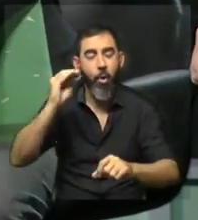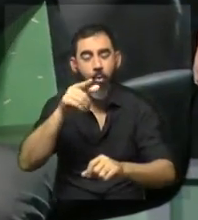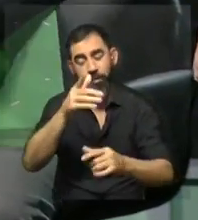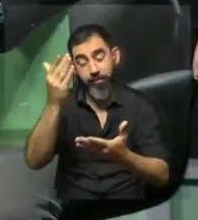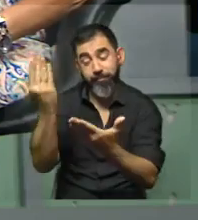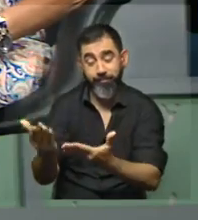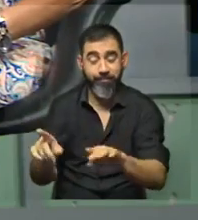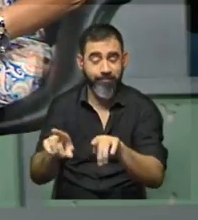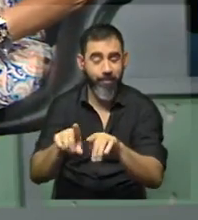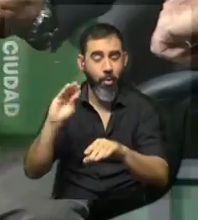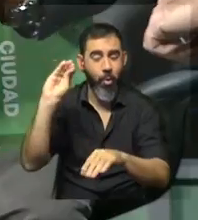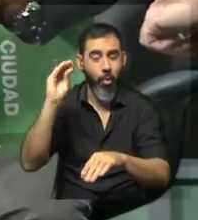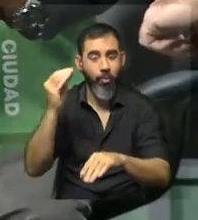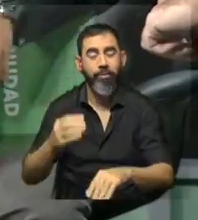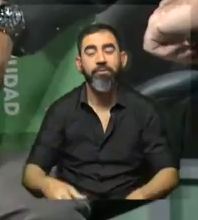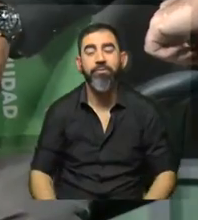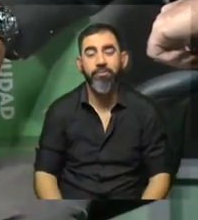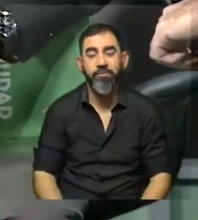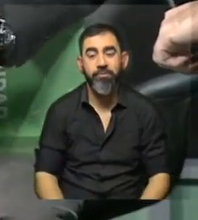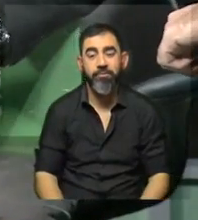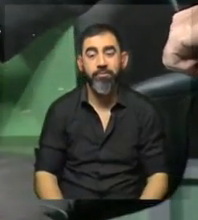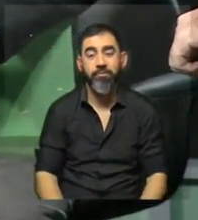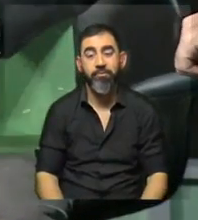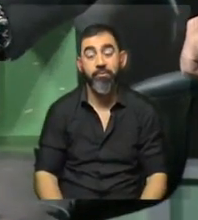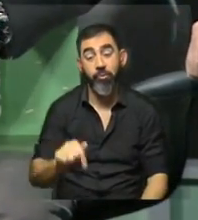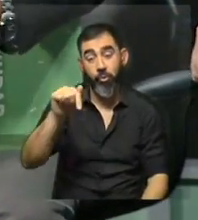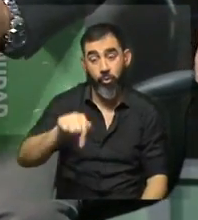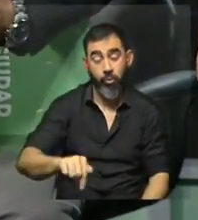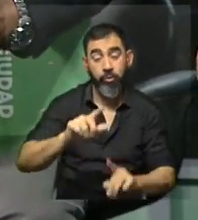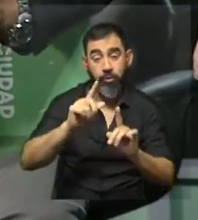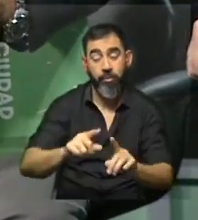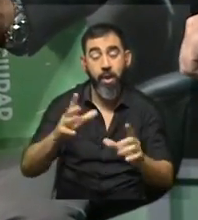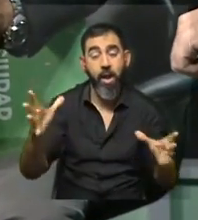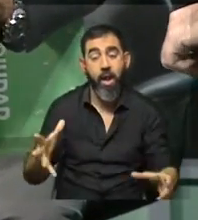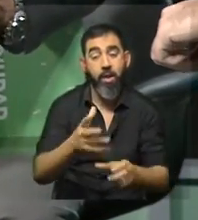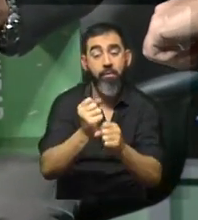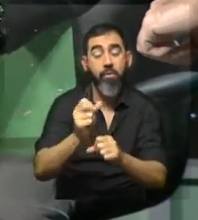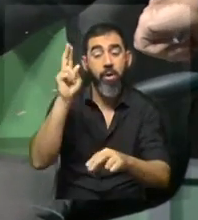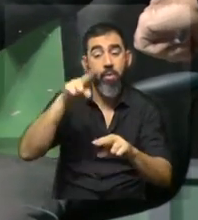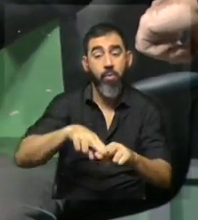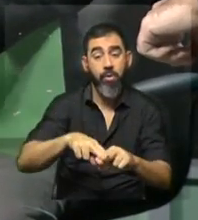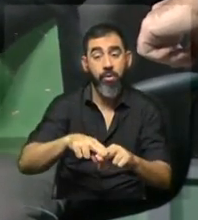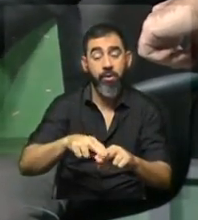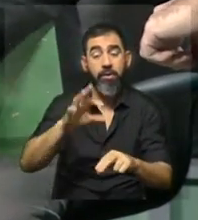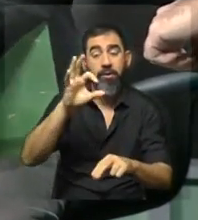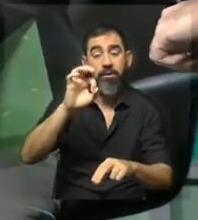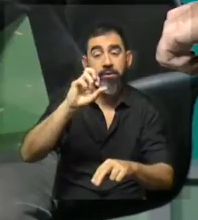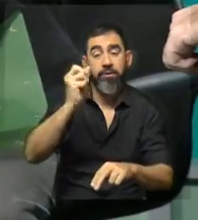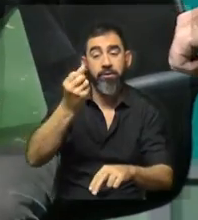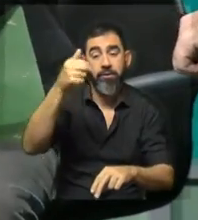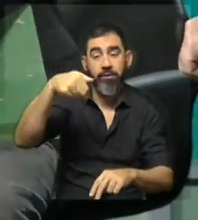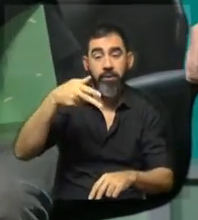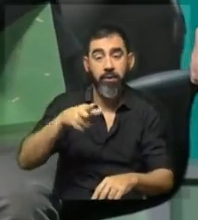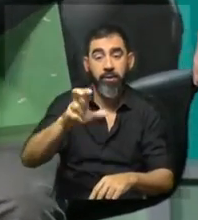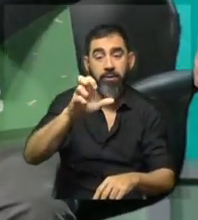No, sabe que canillita. No, pero porque hoy, además, se conmemora un aniversario de la muerte de Florencio Sánchez, que fue quien escribió la